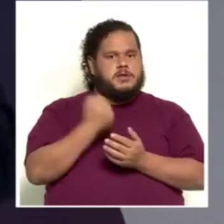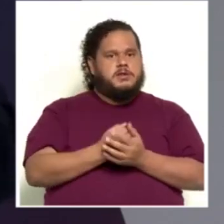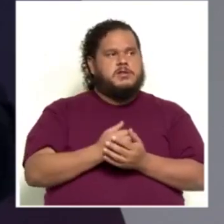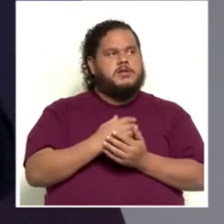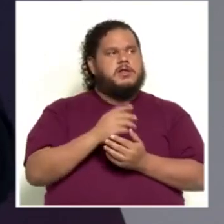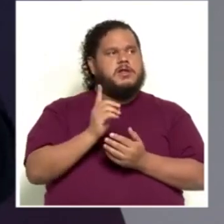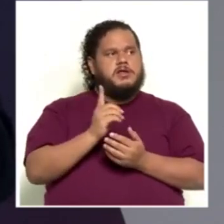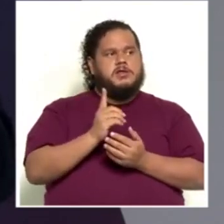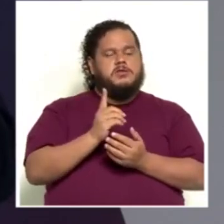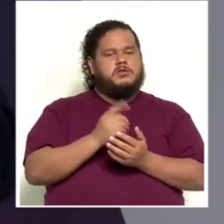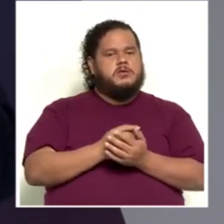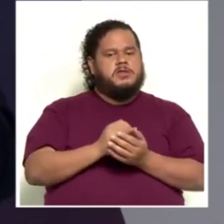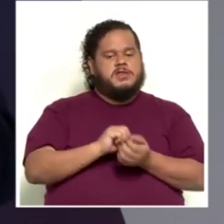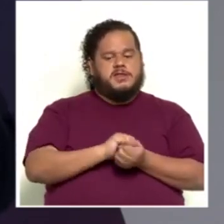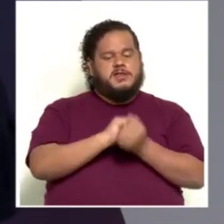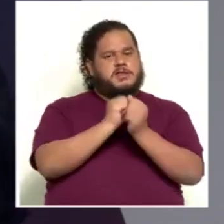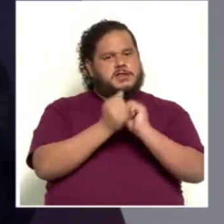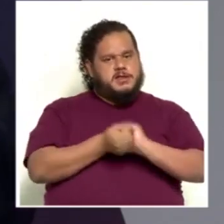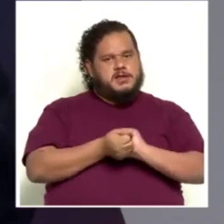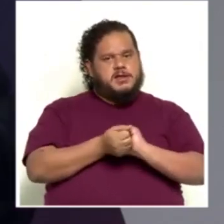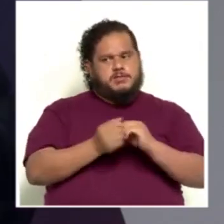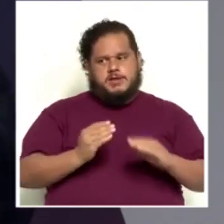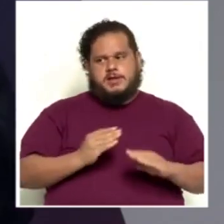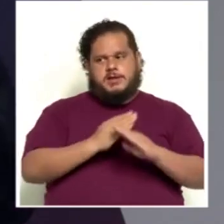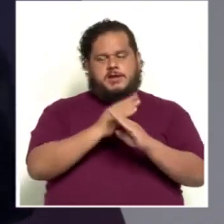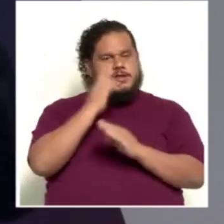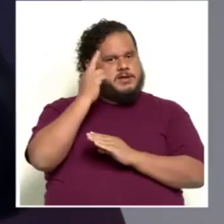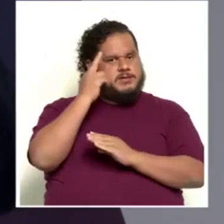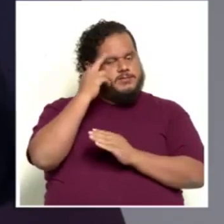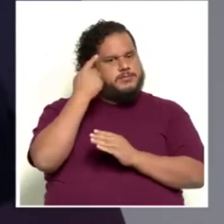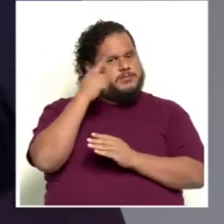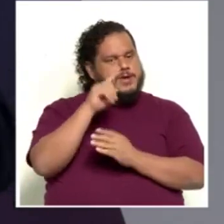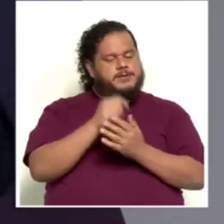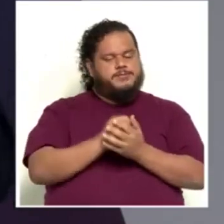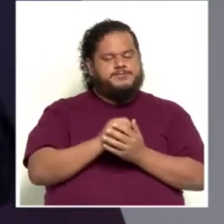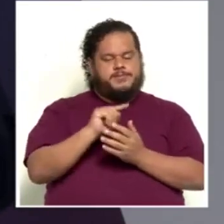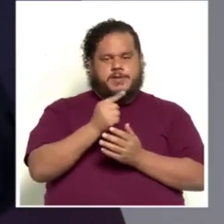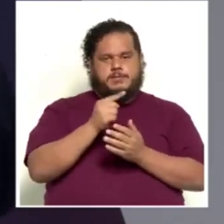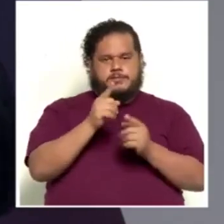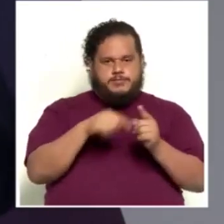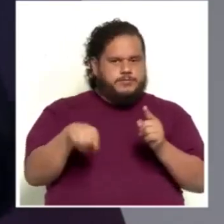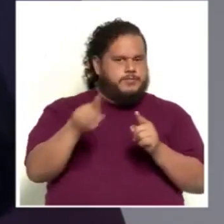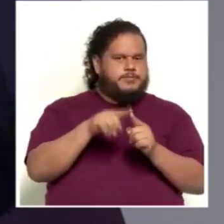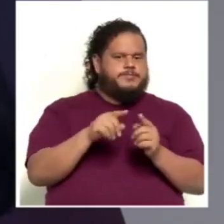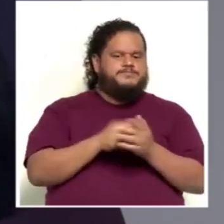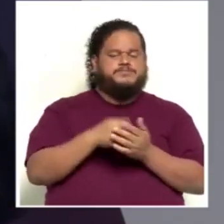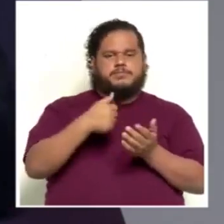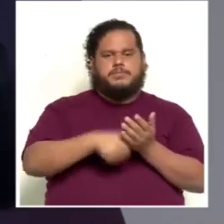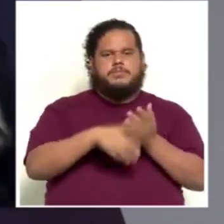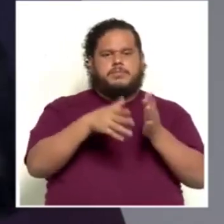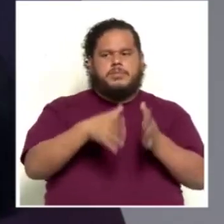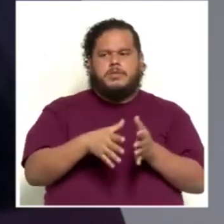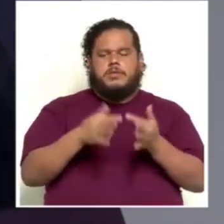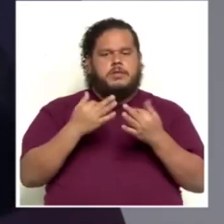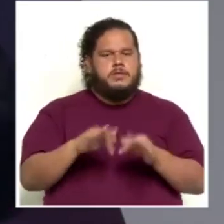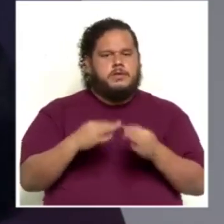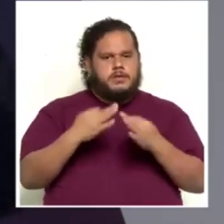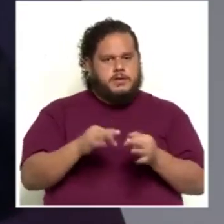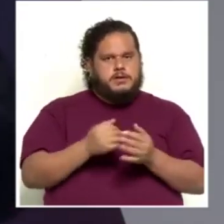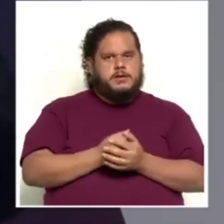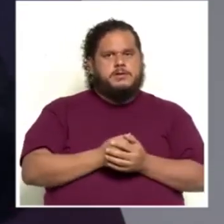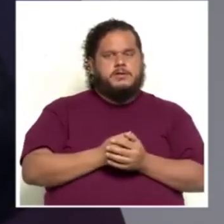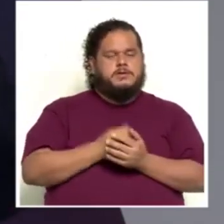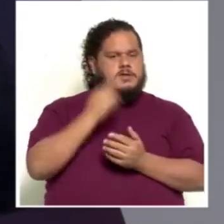en donde se cambia el eje del razonamiento. Para la primera ronda, el electorado estuvo tratando